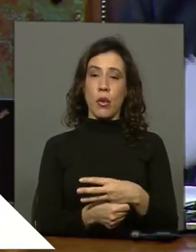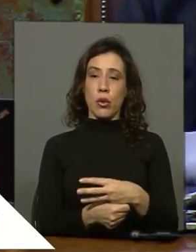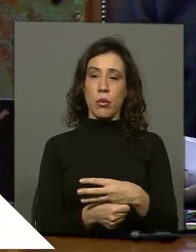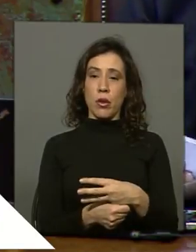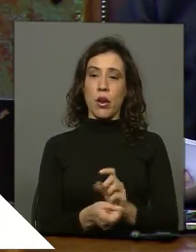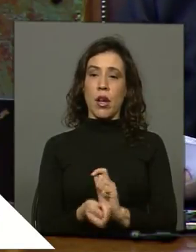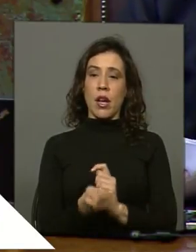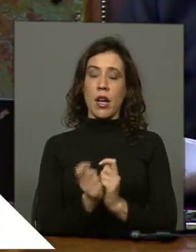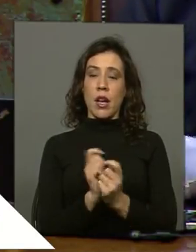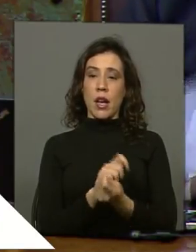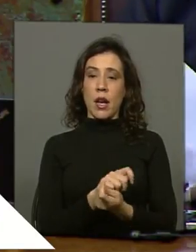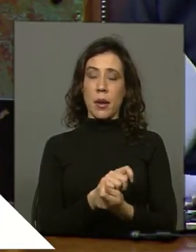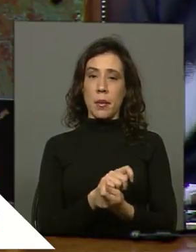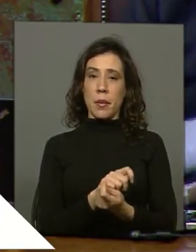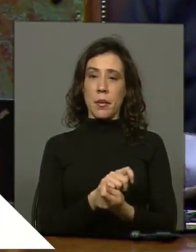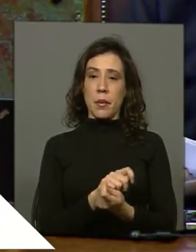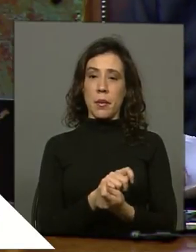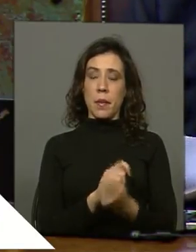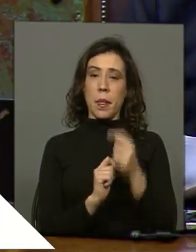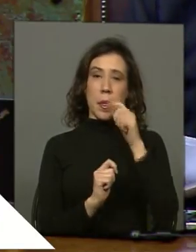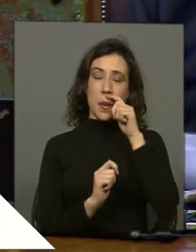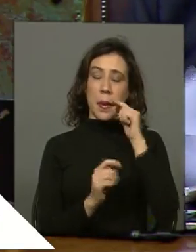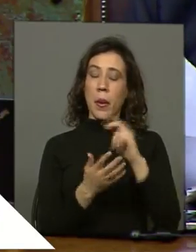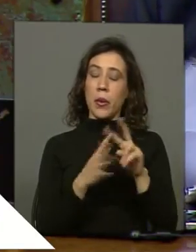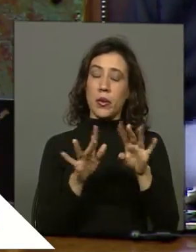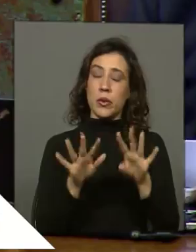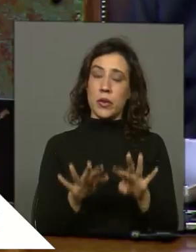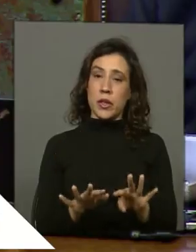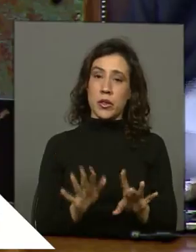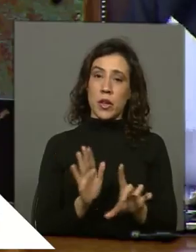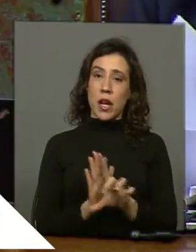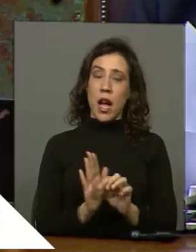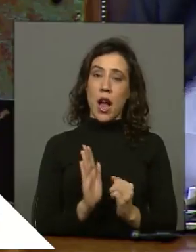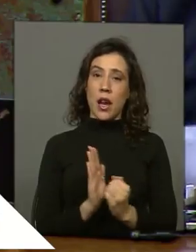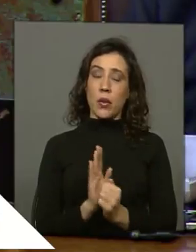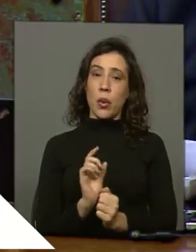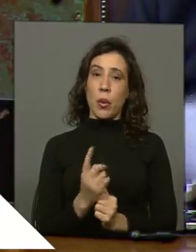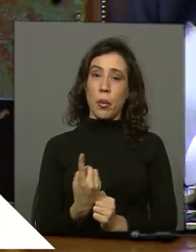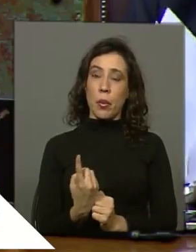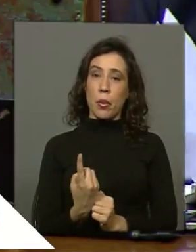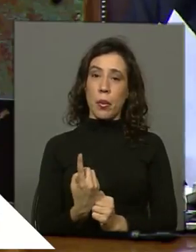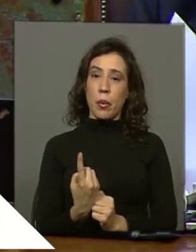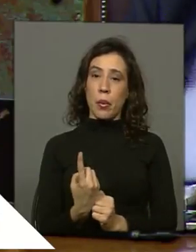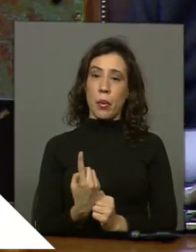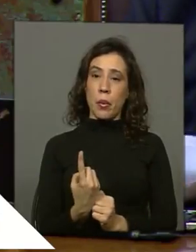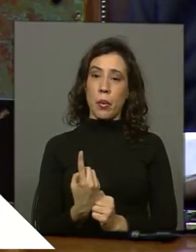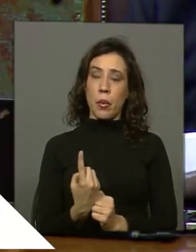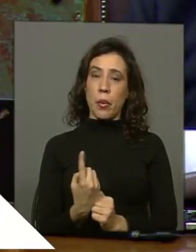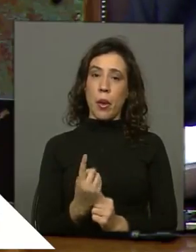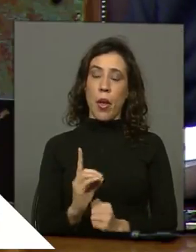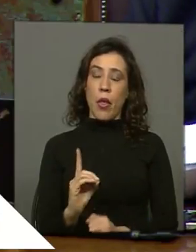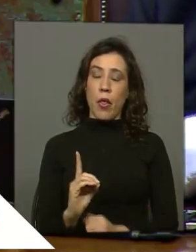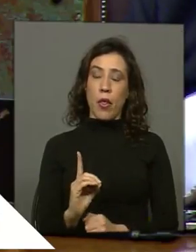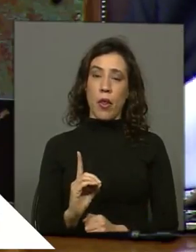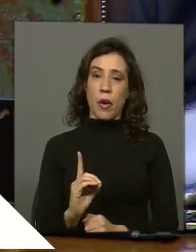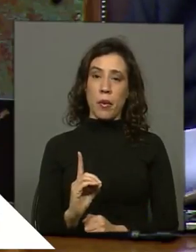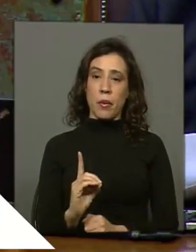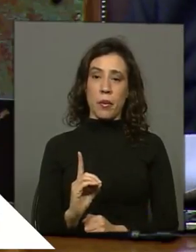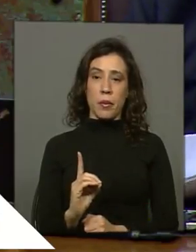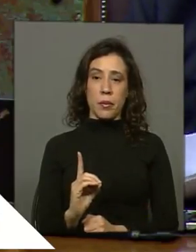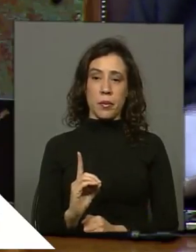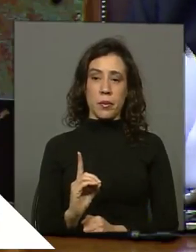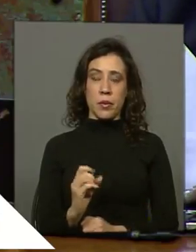modificando para ello sin perjuicio de otros textos legales el artículo primero de la letra D de